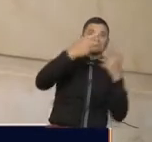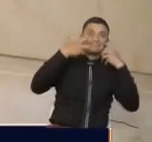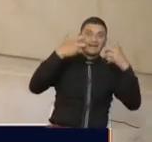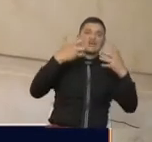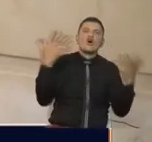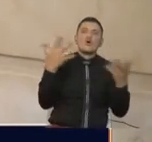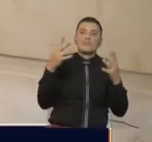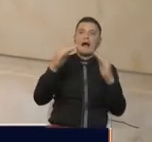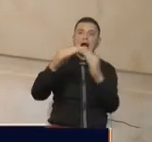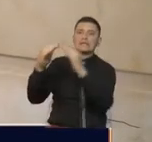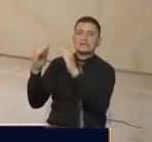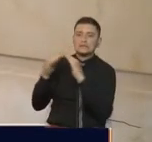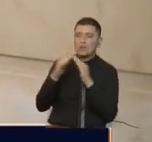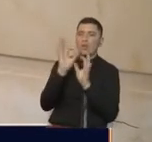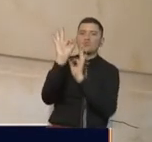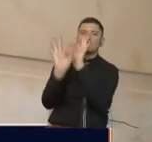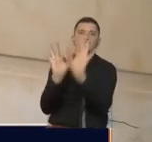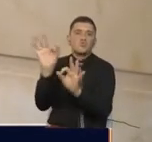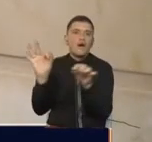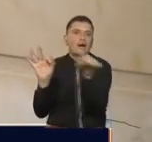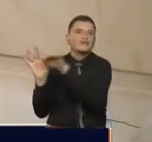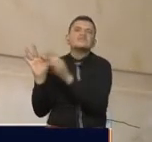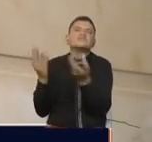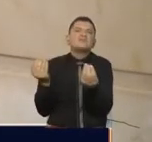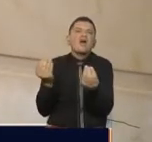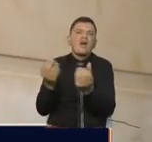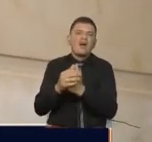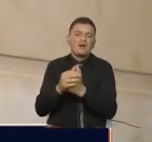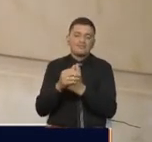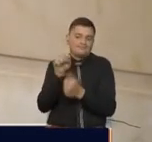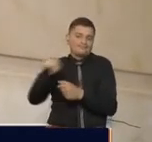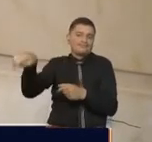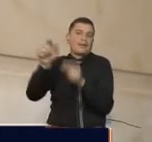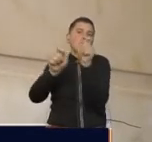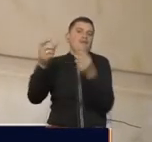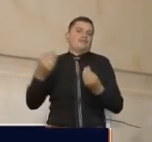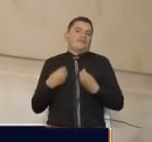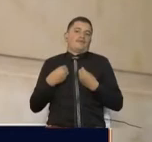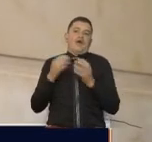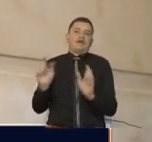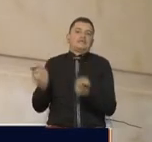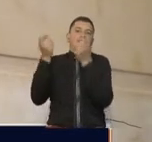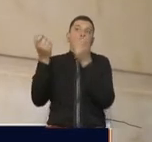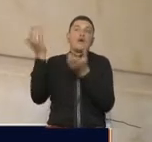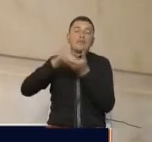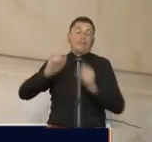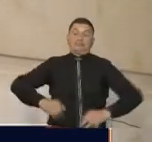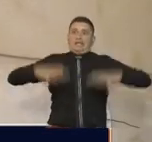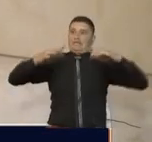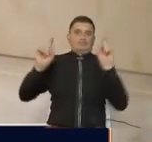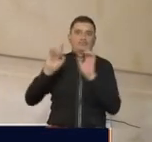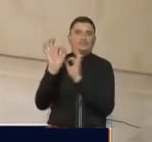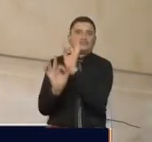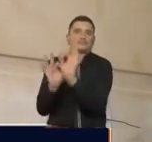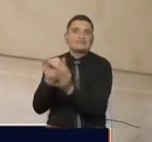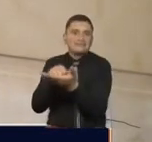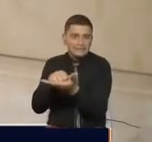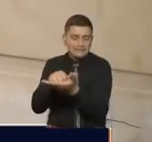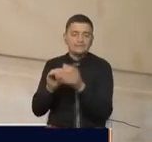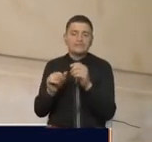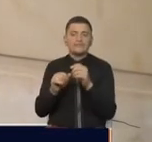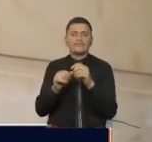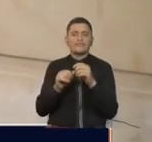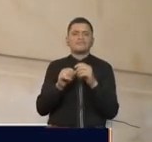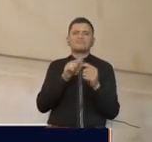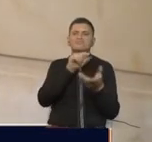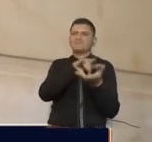cascos urbanos de la región para proteger a los habitantes de inundaciones súbitas. Aquí han